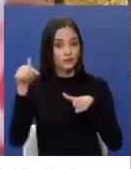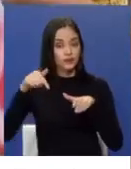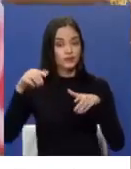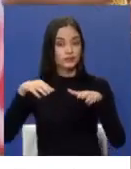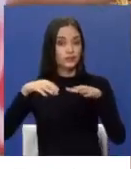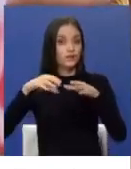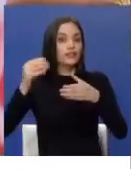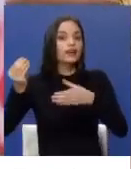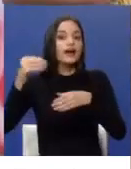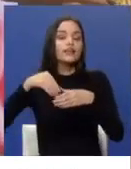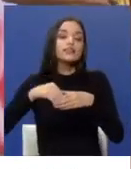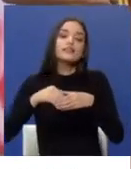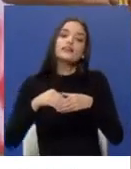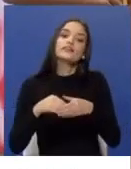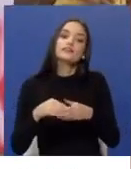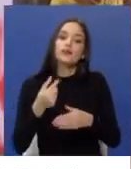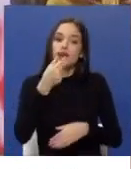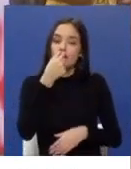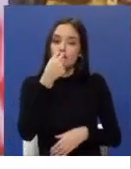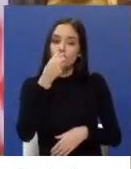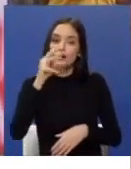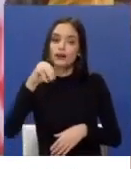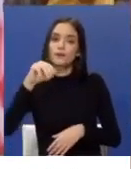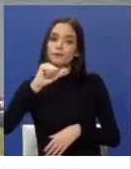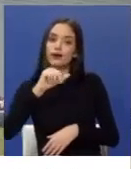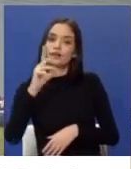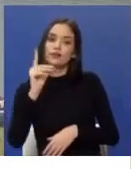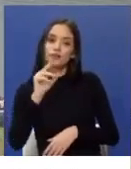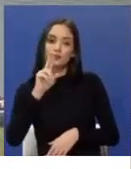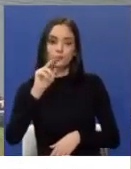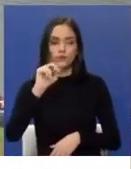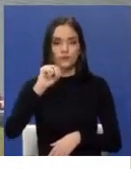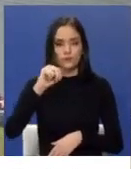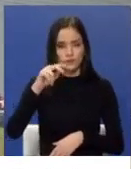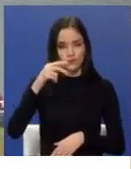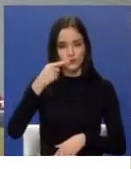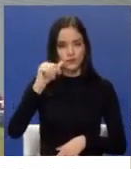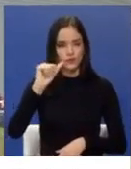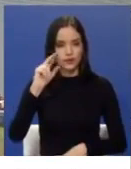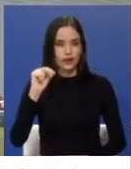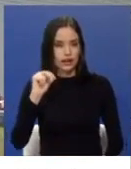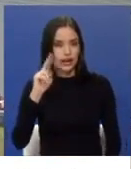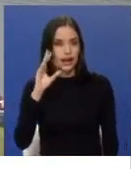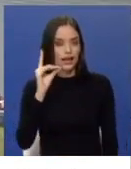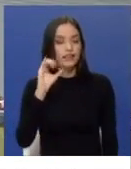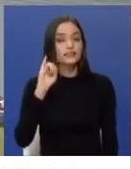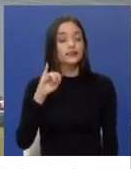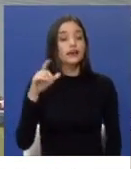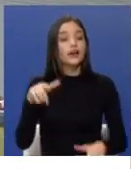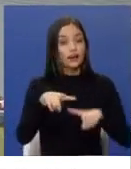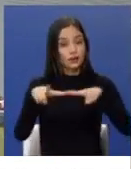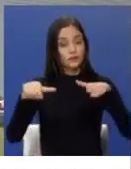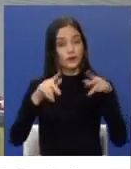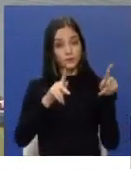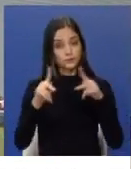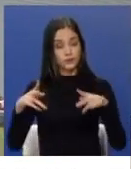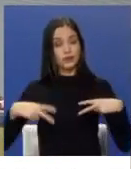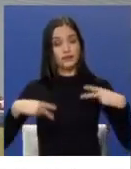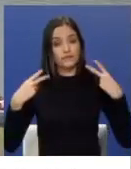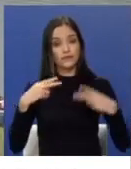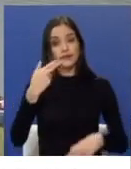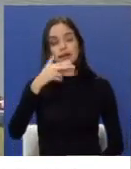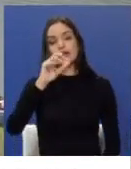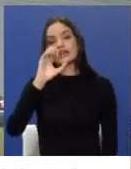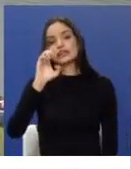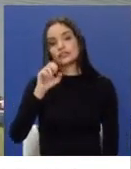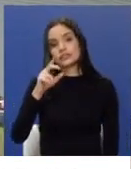que sus pobladores son los guardianes y custodios. Los residentes de Chepo realizaron este fin de semana una protesta